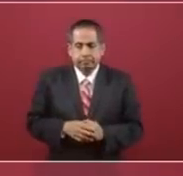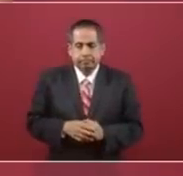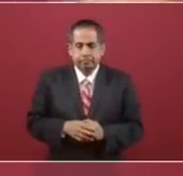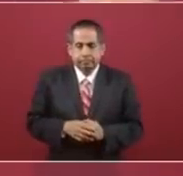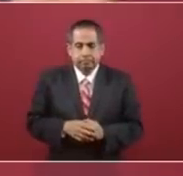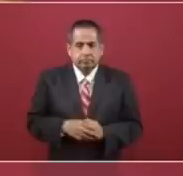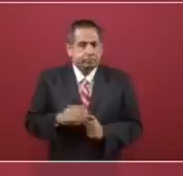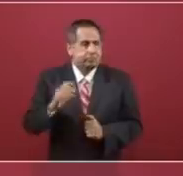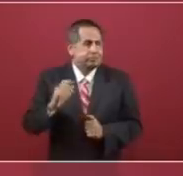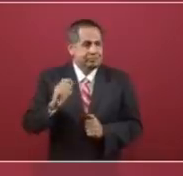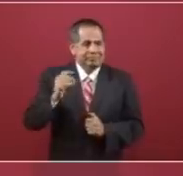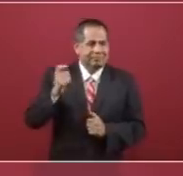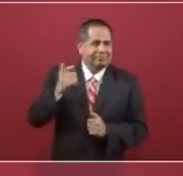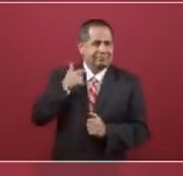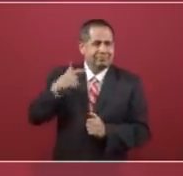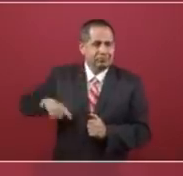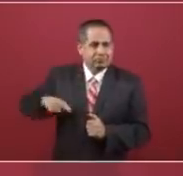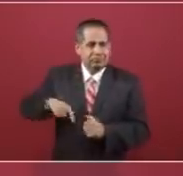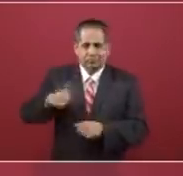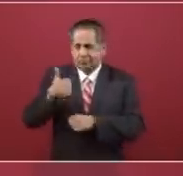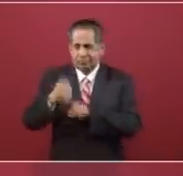En el sexenio pasado.